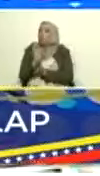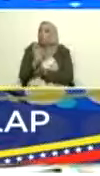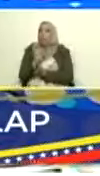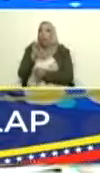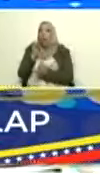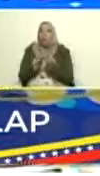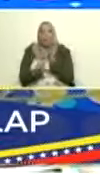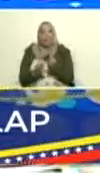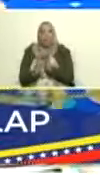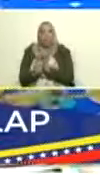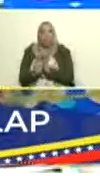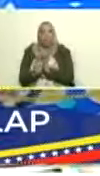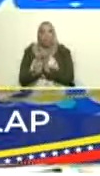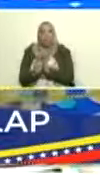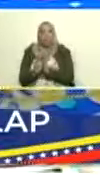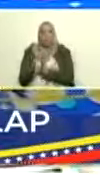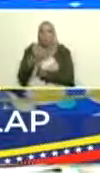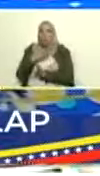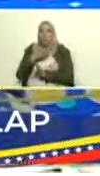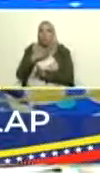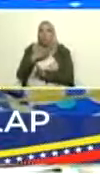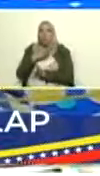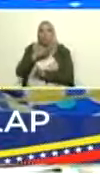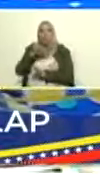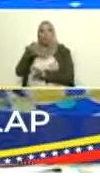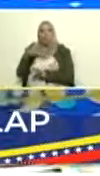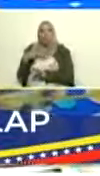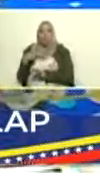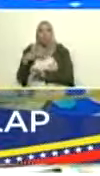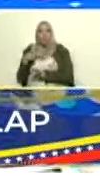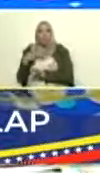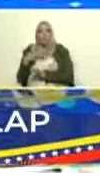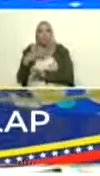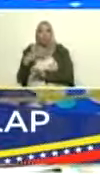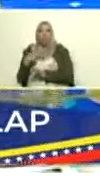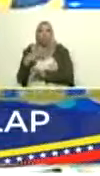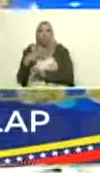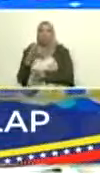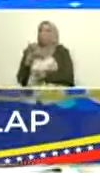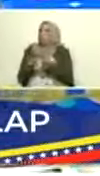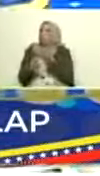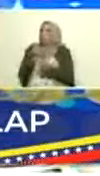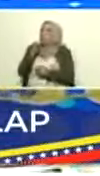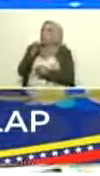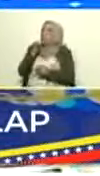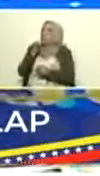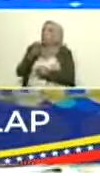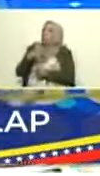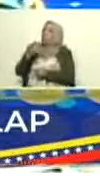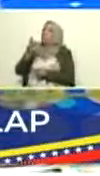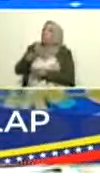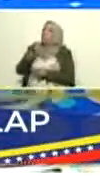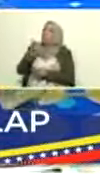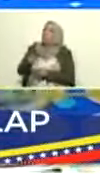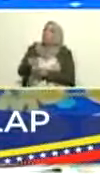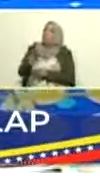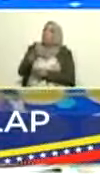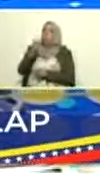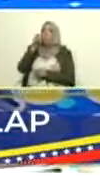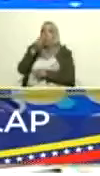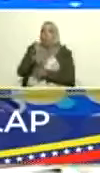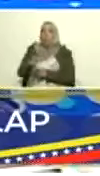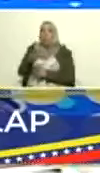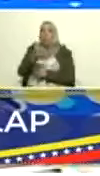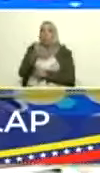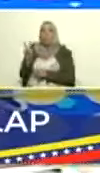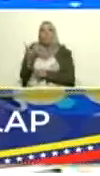apellidos, no pudieron con nosotros y jamás podrán con nosotros, con el pueblo unido